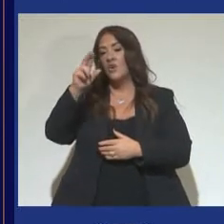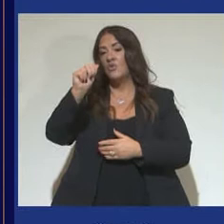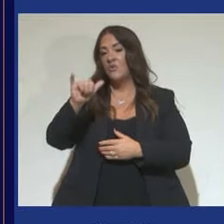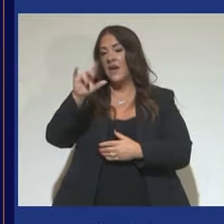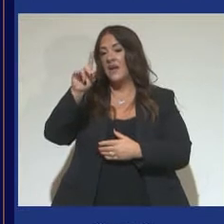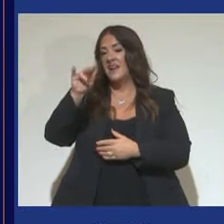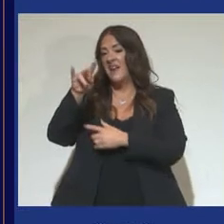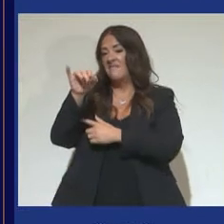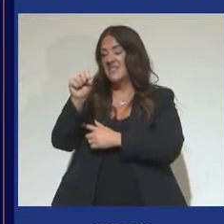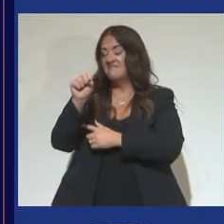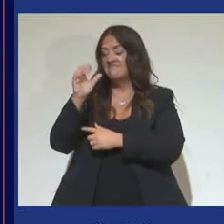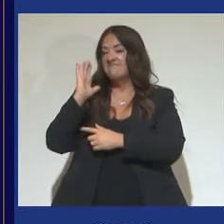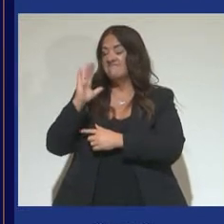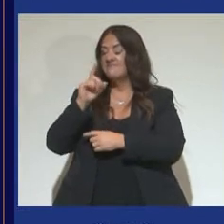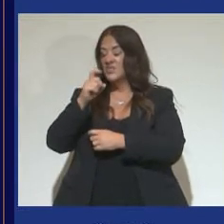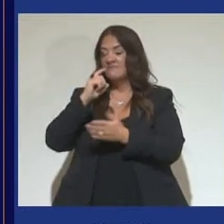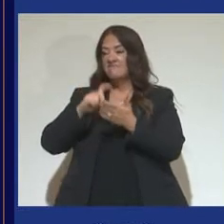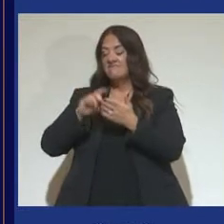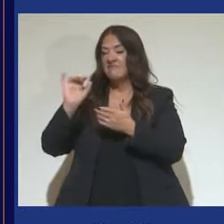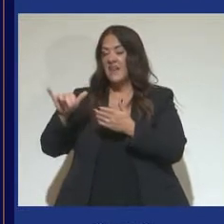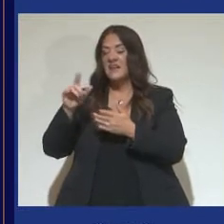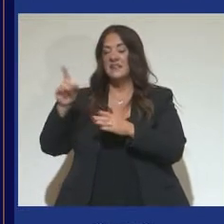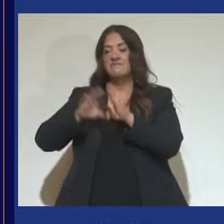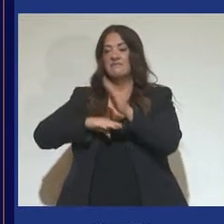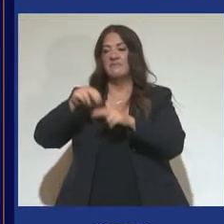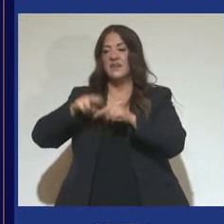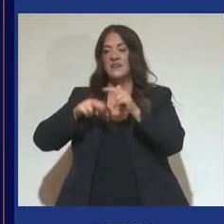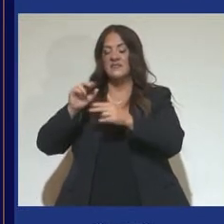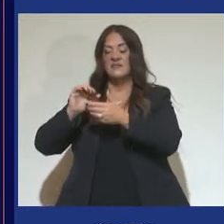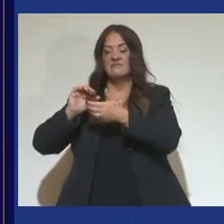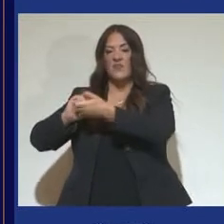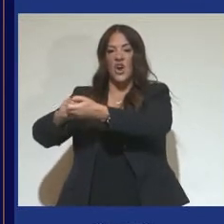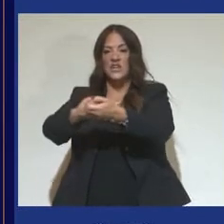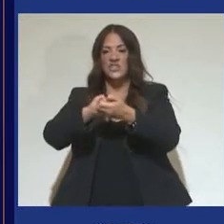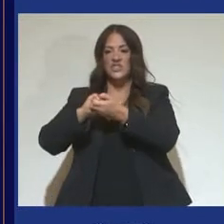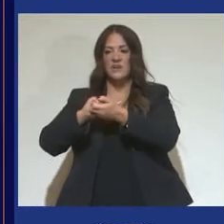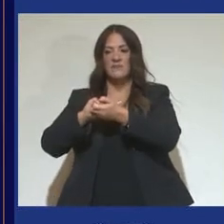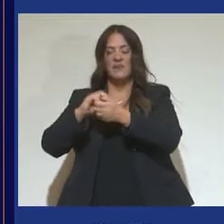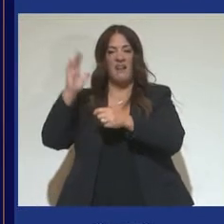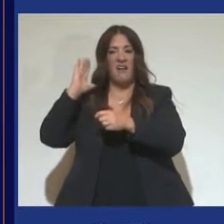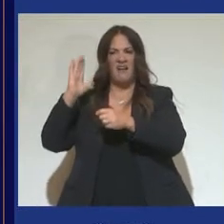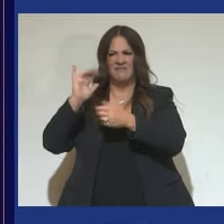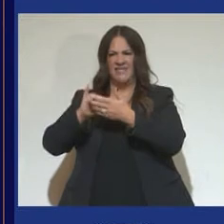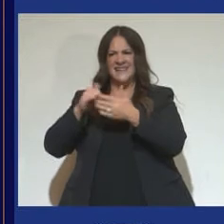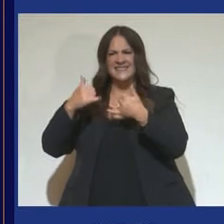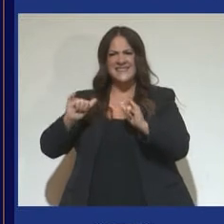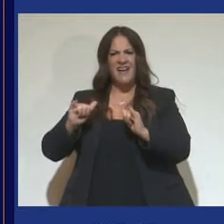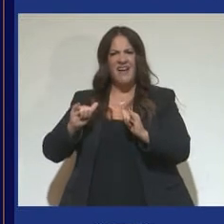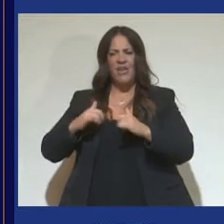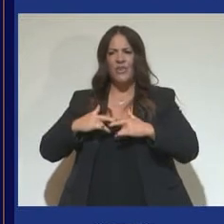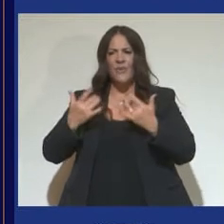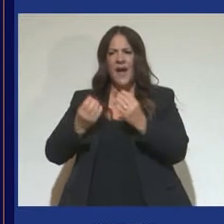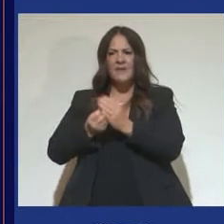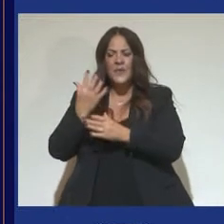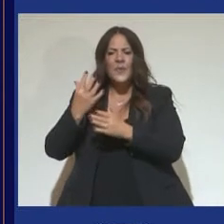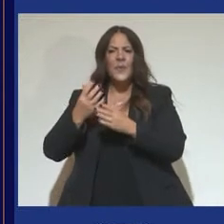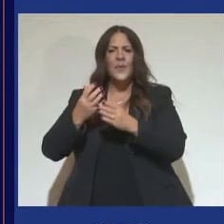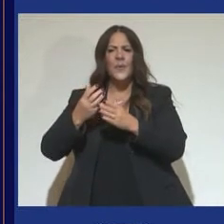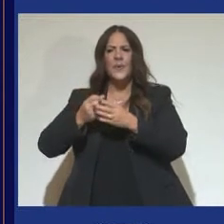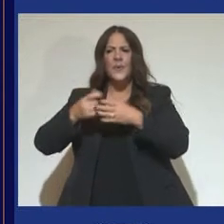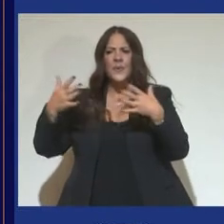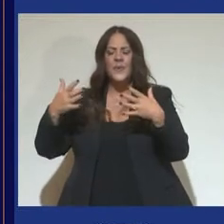que se merece mucho más atención estas colaboraciones que todavía están floreciendo a través del estado